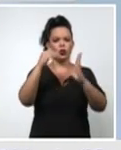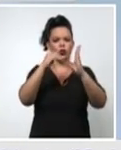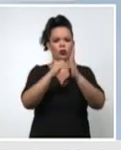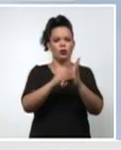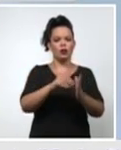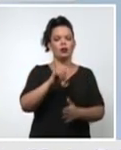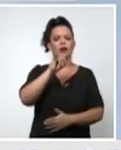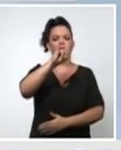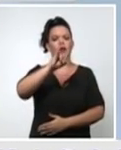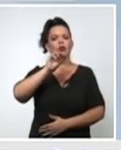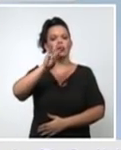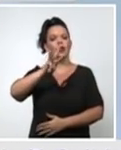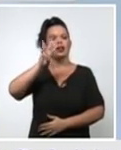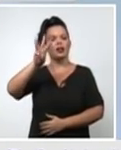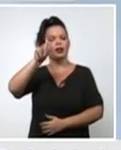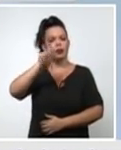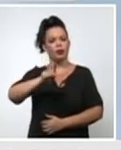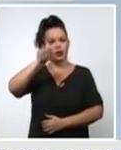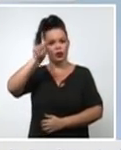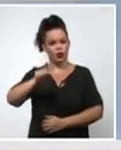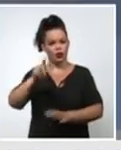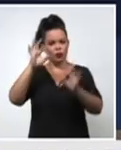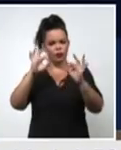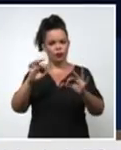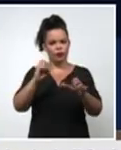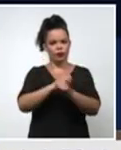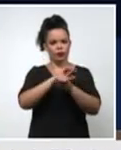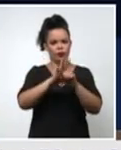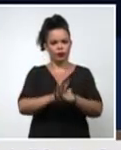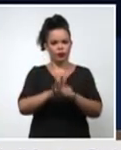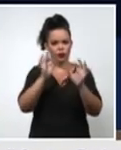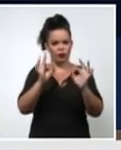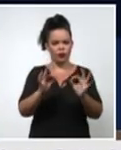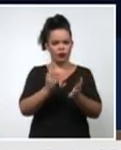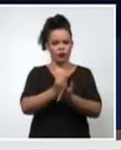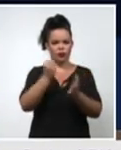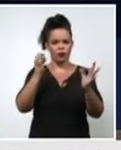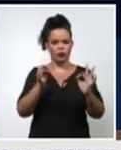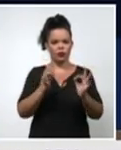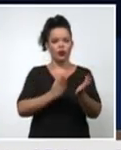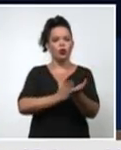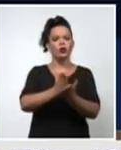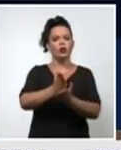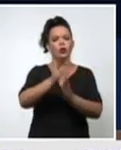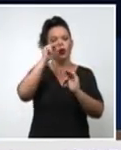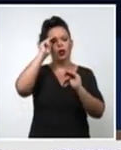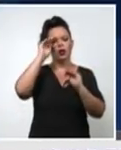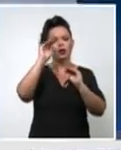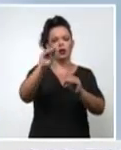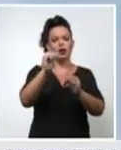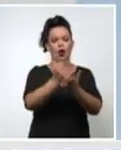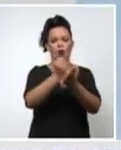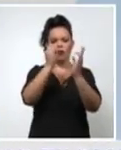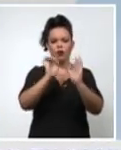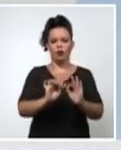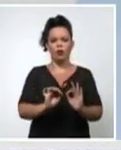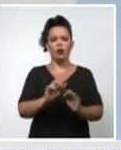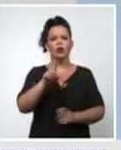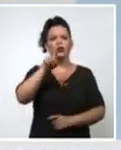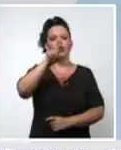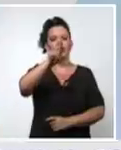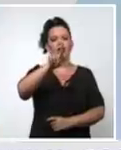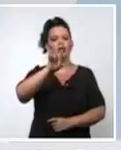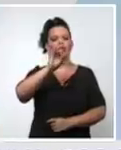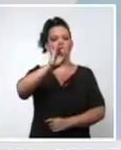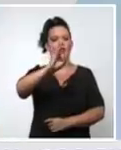2.633 pacientes diagnosticados con la COVID. Se mantienen ingresados confirmados